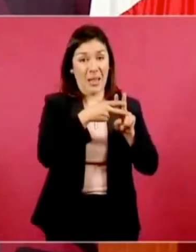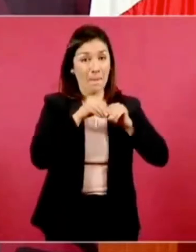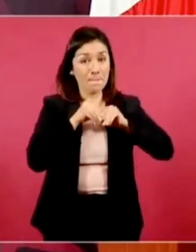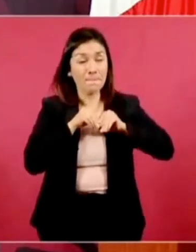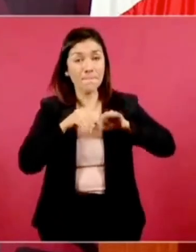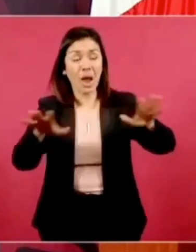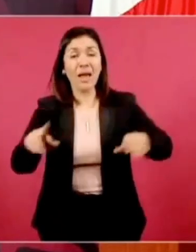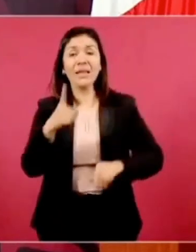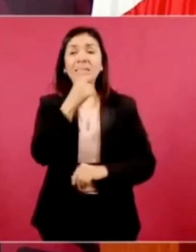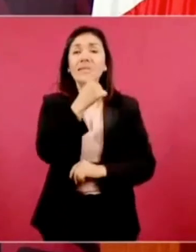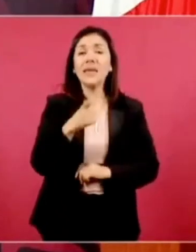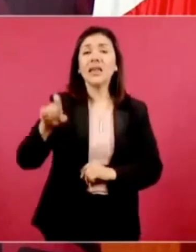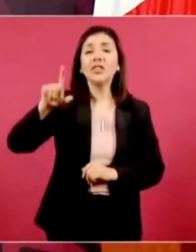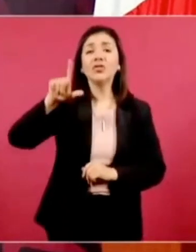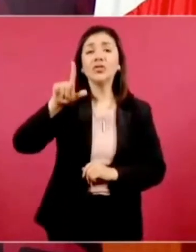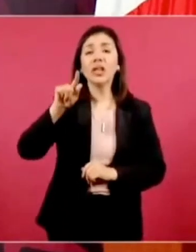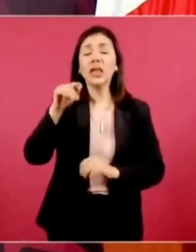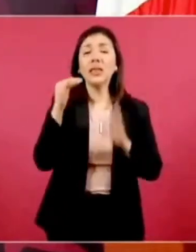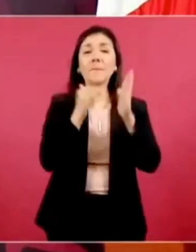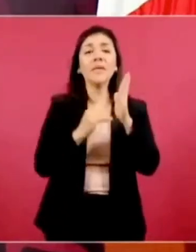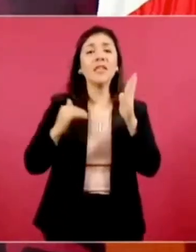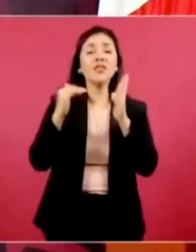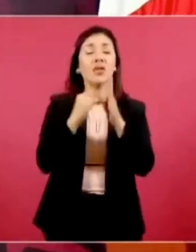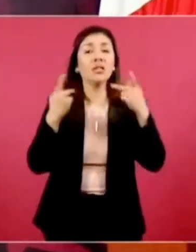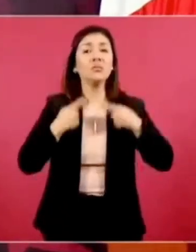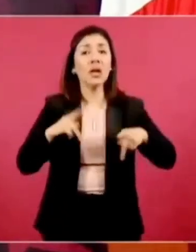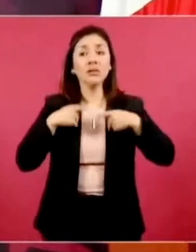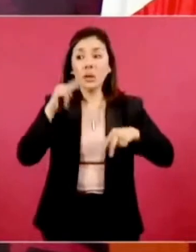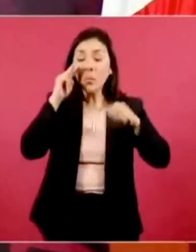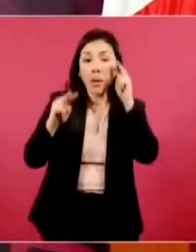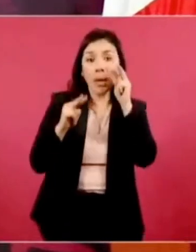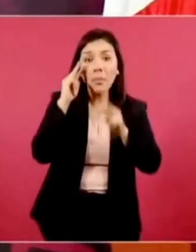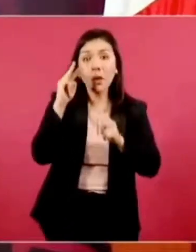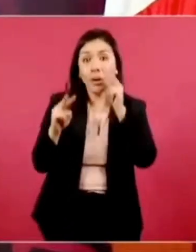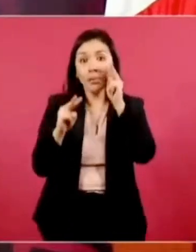170 millones de vistas.